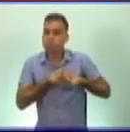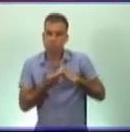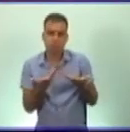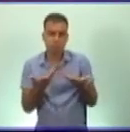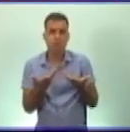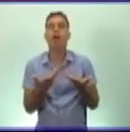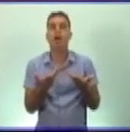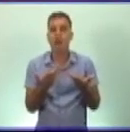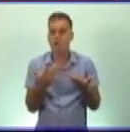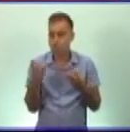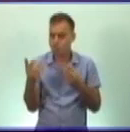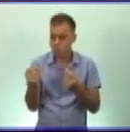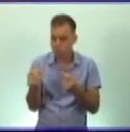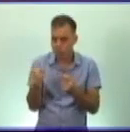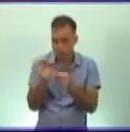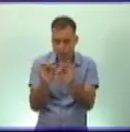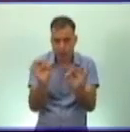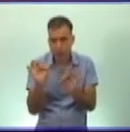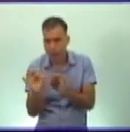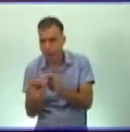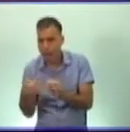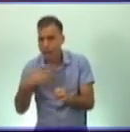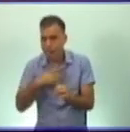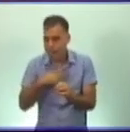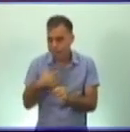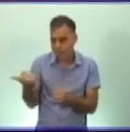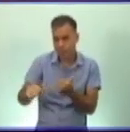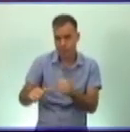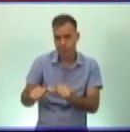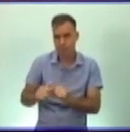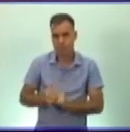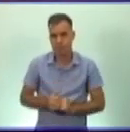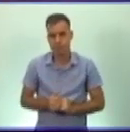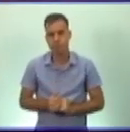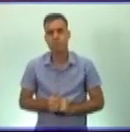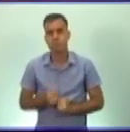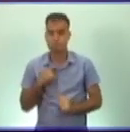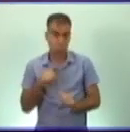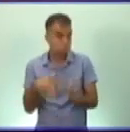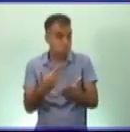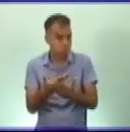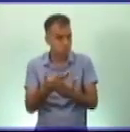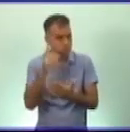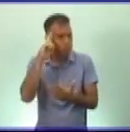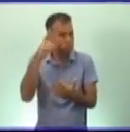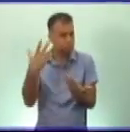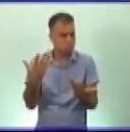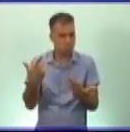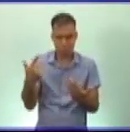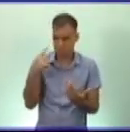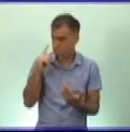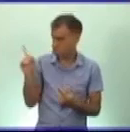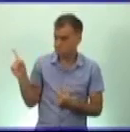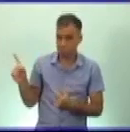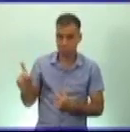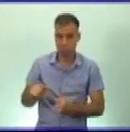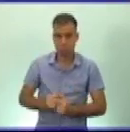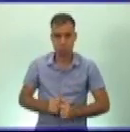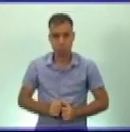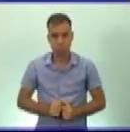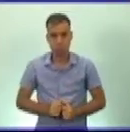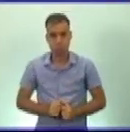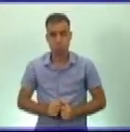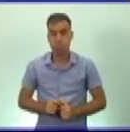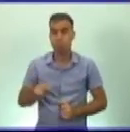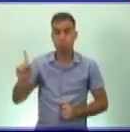relación entre el número de partículas de todas las sustancias involucradas. Por tanto, les propongo recordar. Observen. En esta ecuación química,